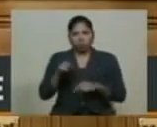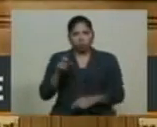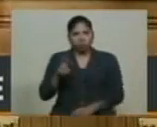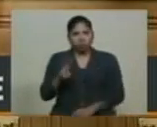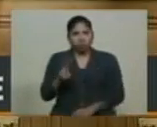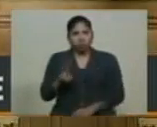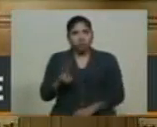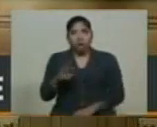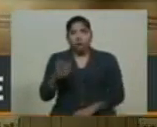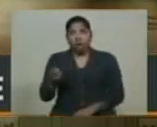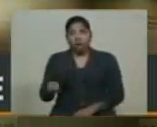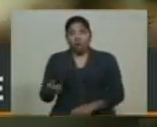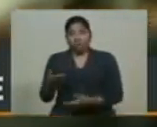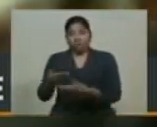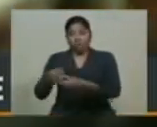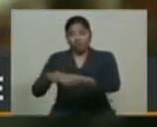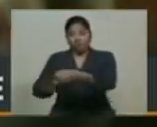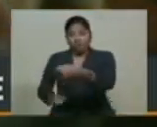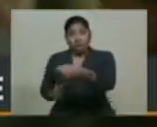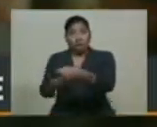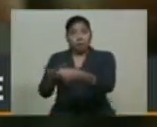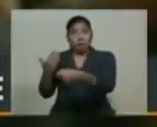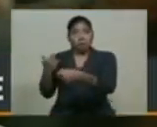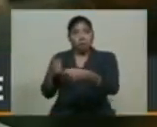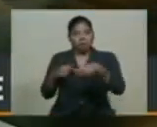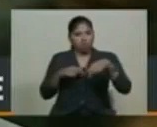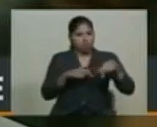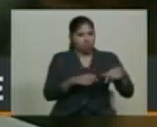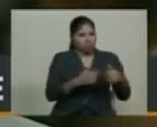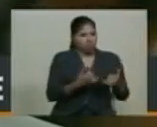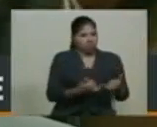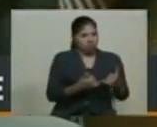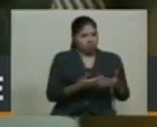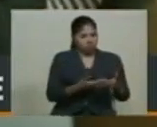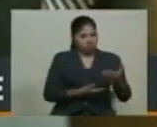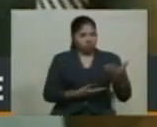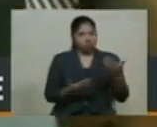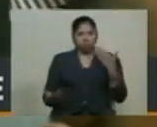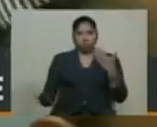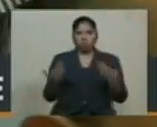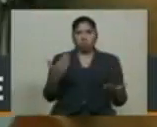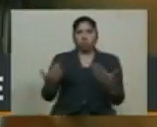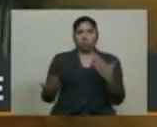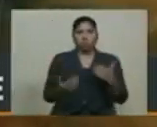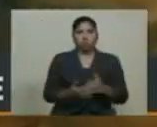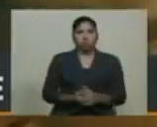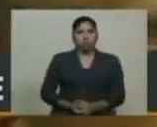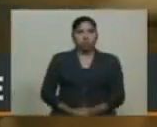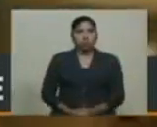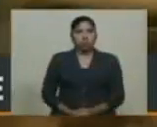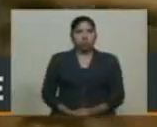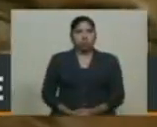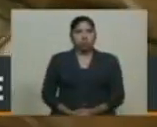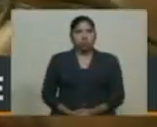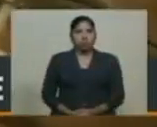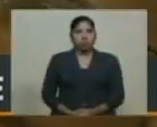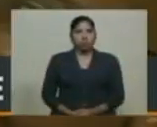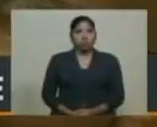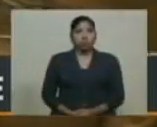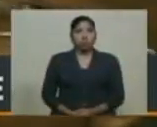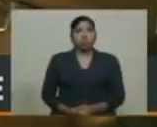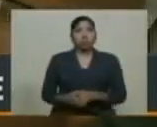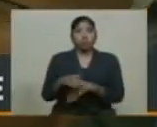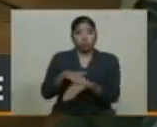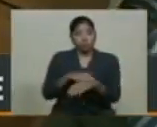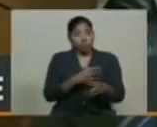y hoy en la Organización de Estados Americanos, que es una organización de Estados, se invita a personajes que no